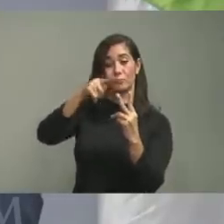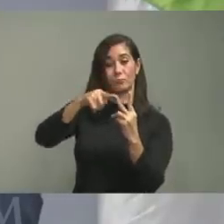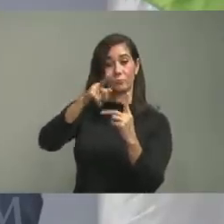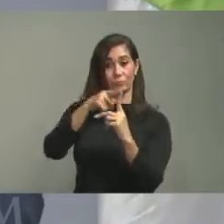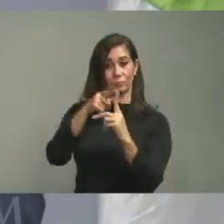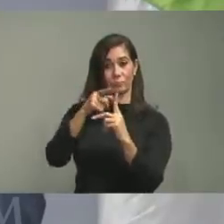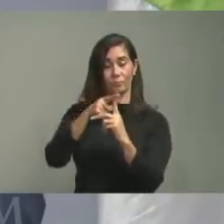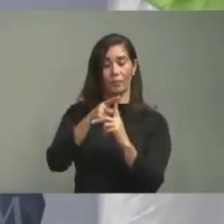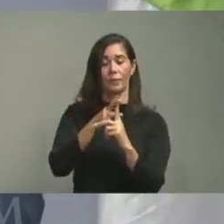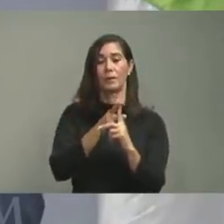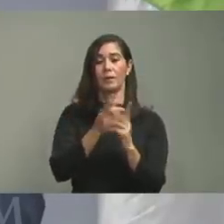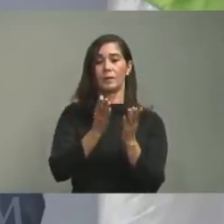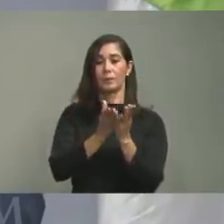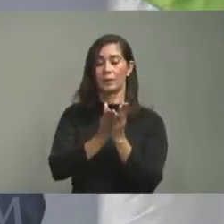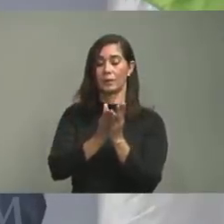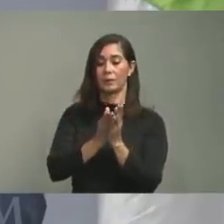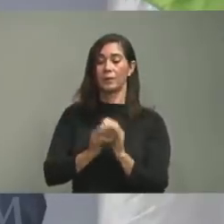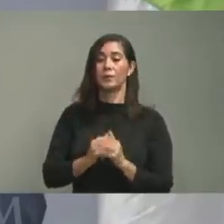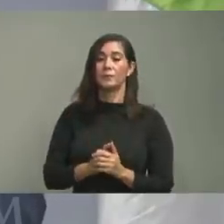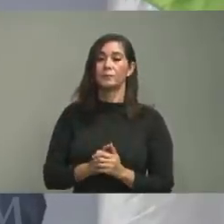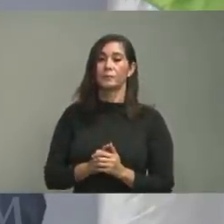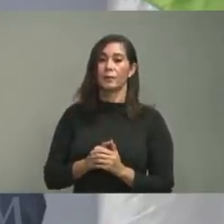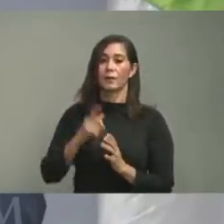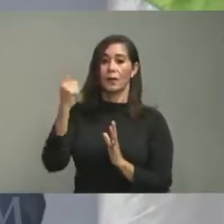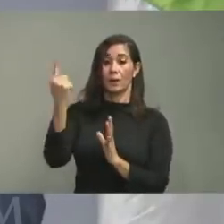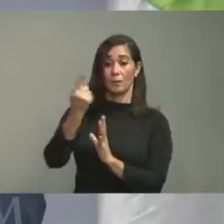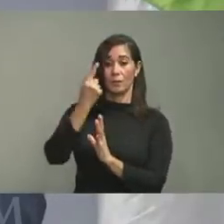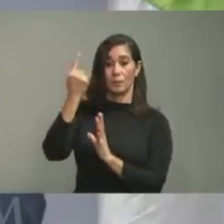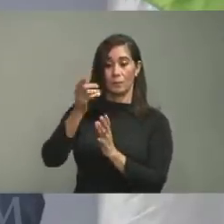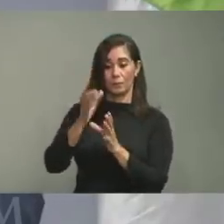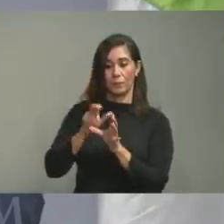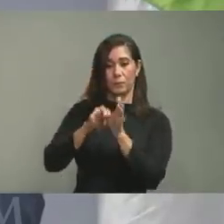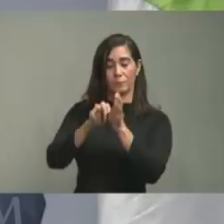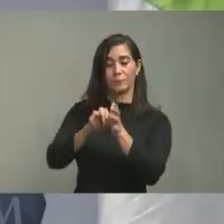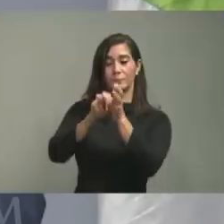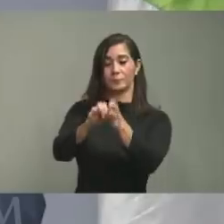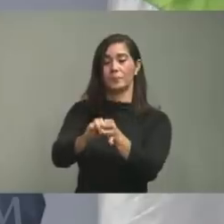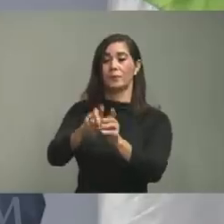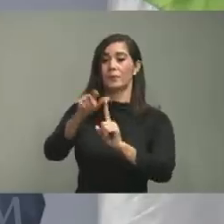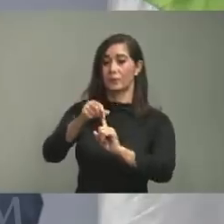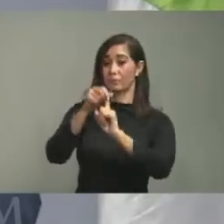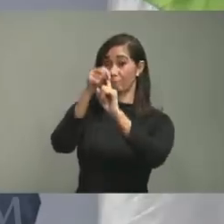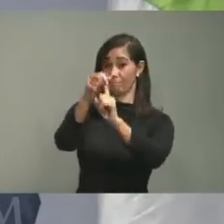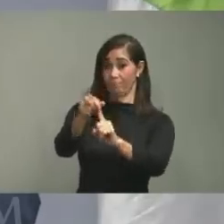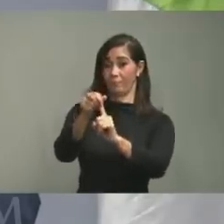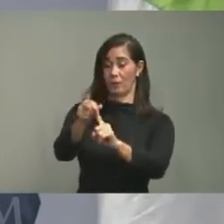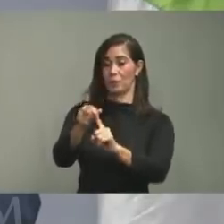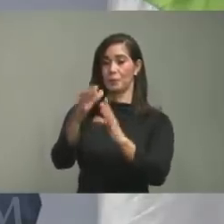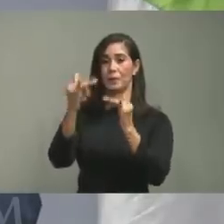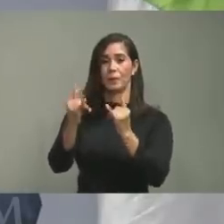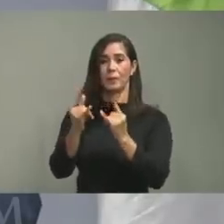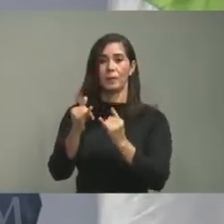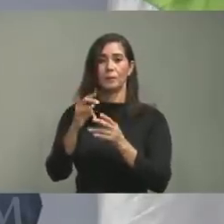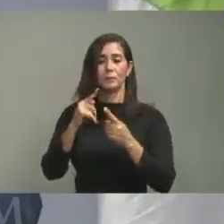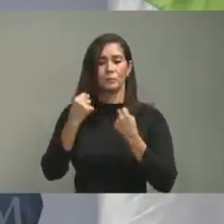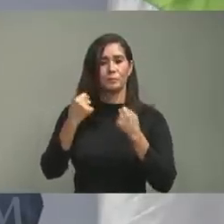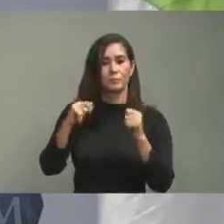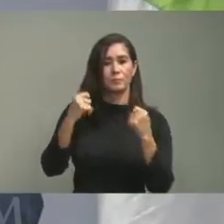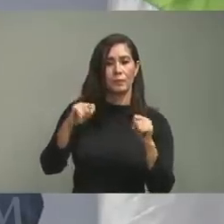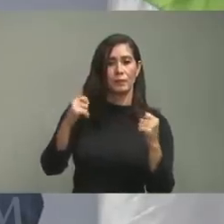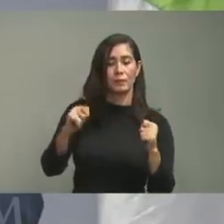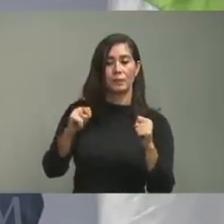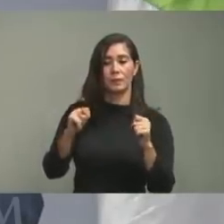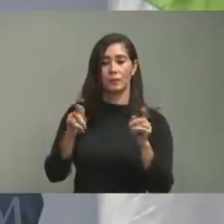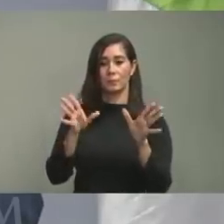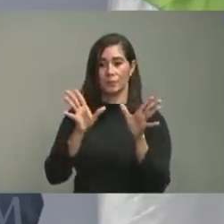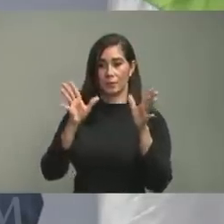una mediante habilitación de ambulancias especiales y otra, estamos en negociación con las